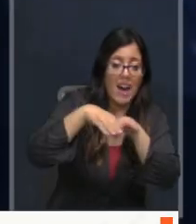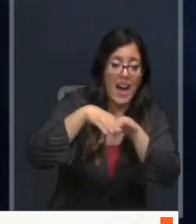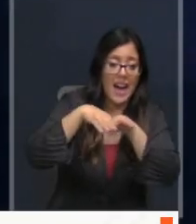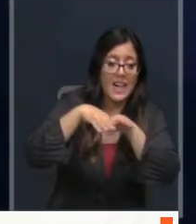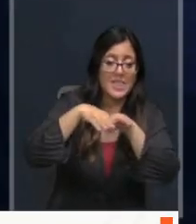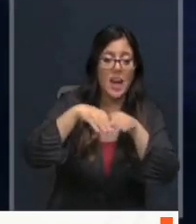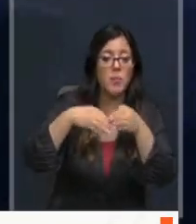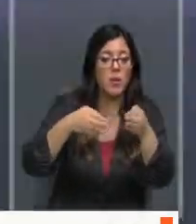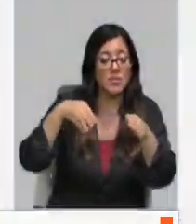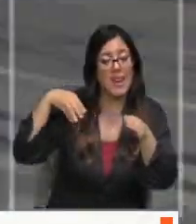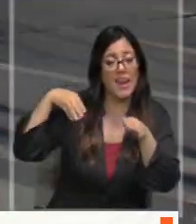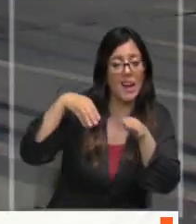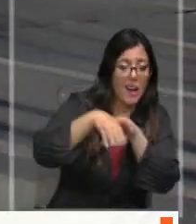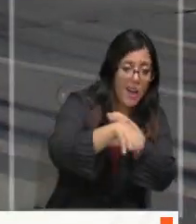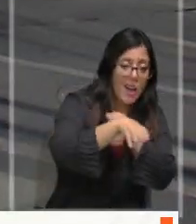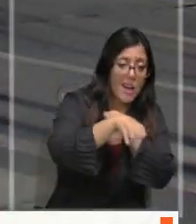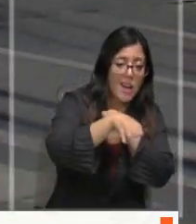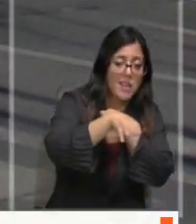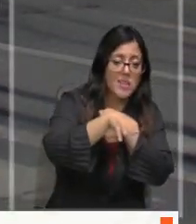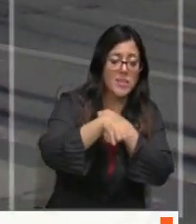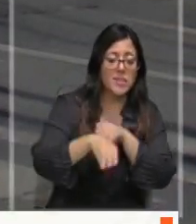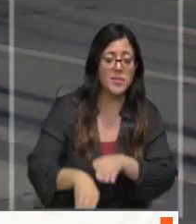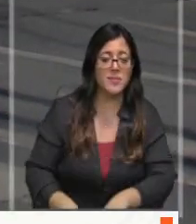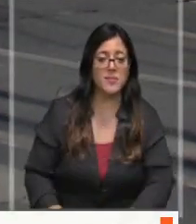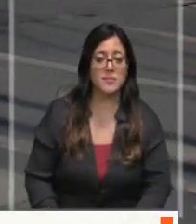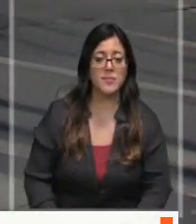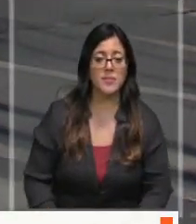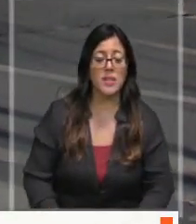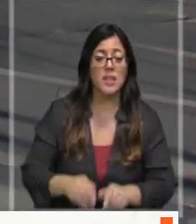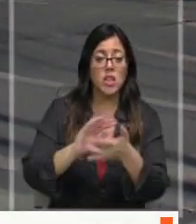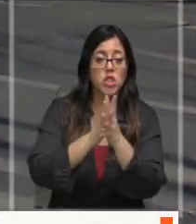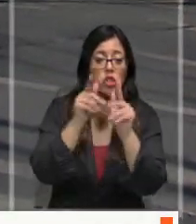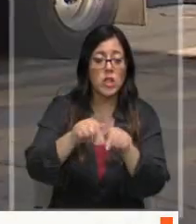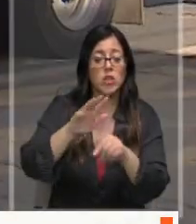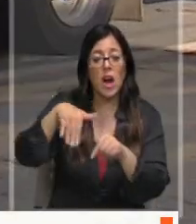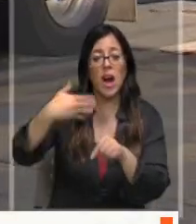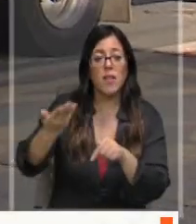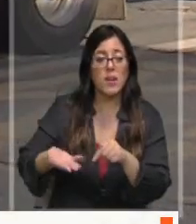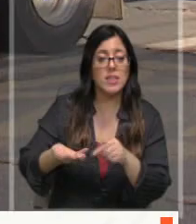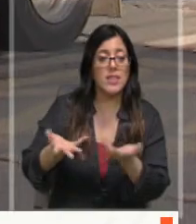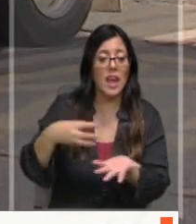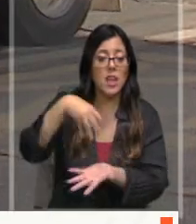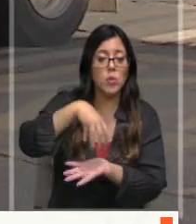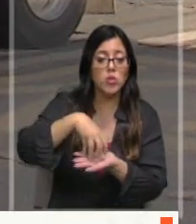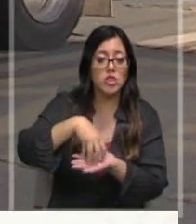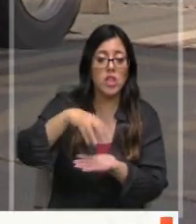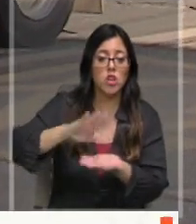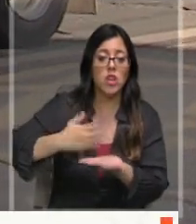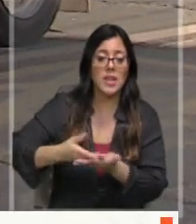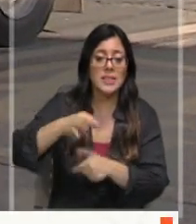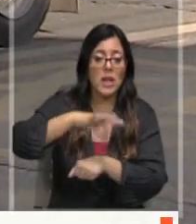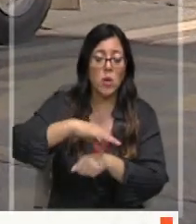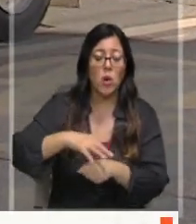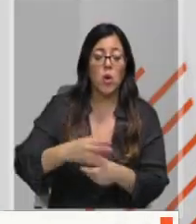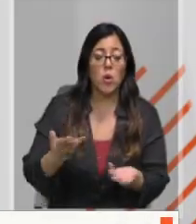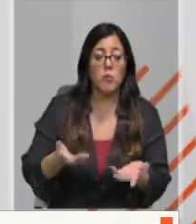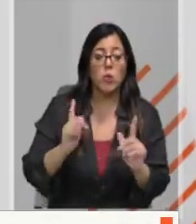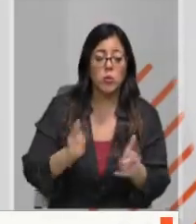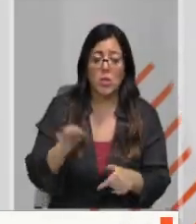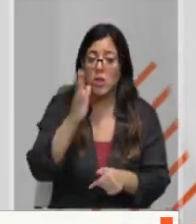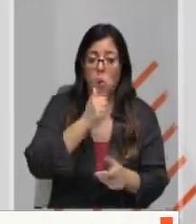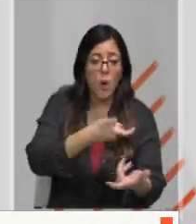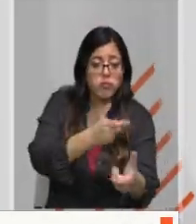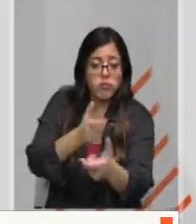eso que arrasan con la puerta. Todo eso ocurre afuera de un centro de salud. Afortunadamente no hubo uso de armas de